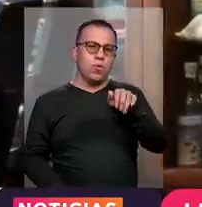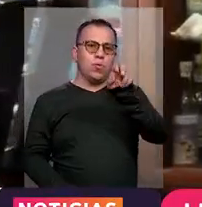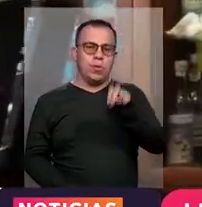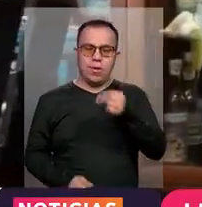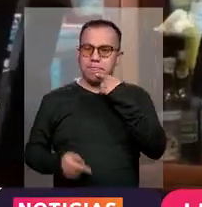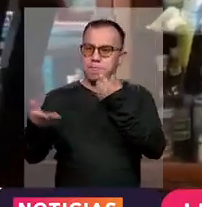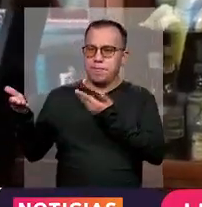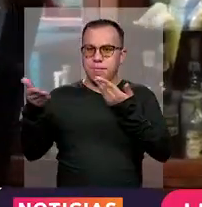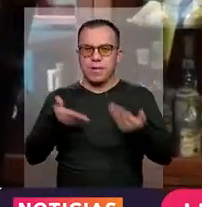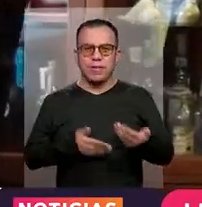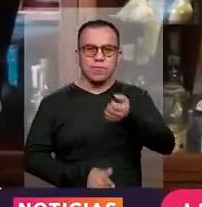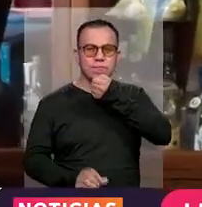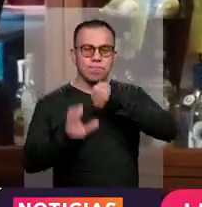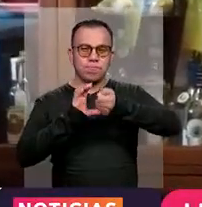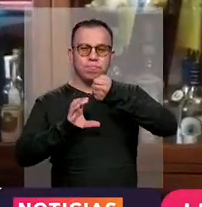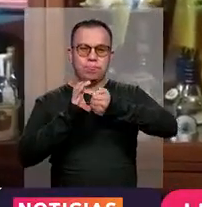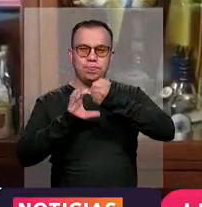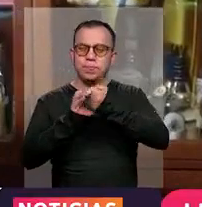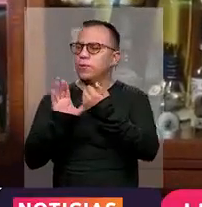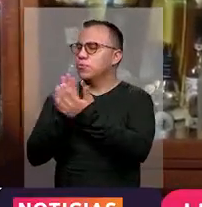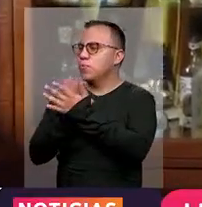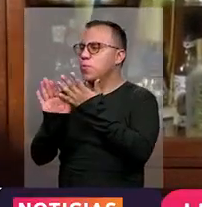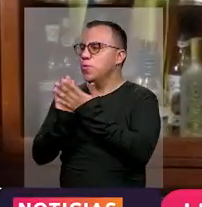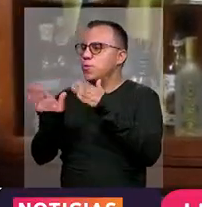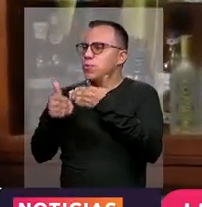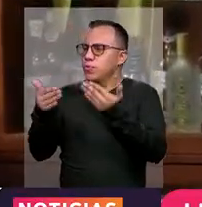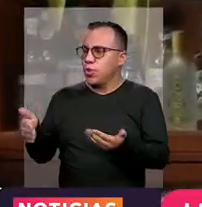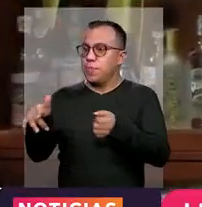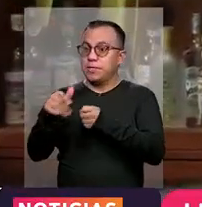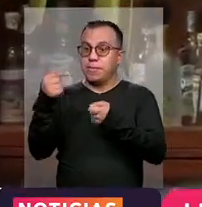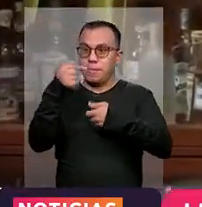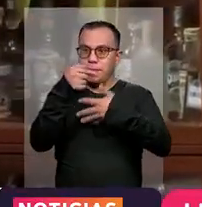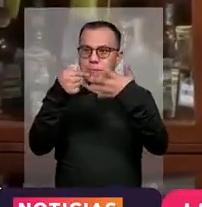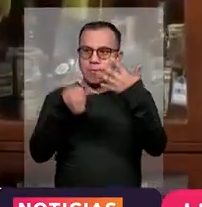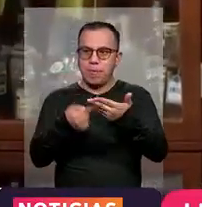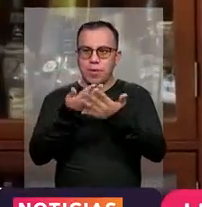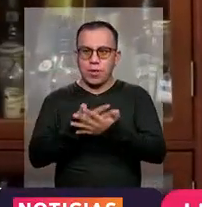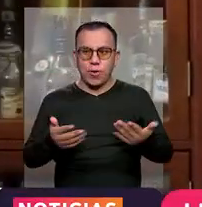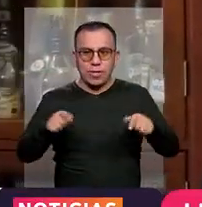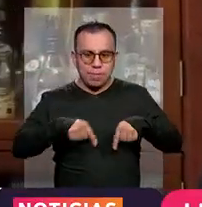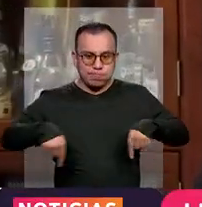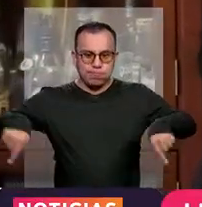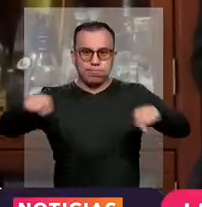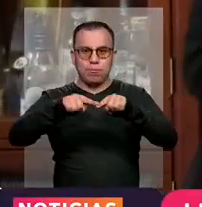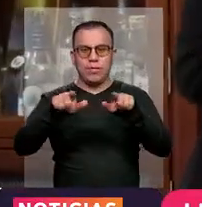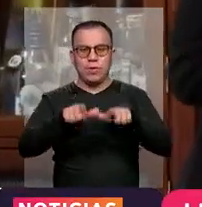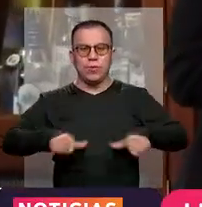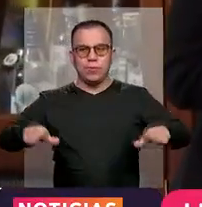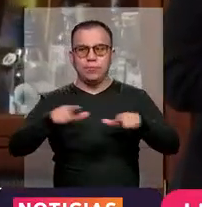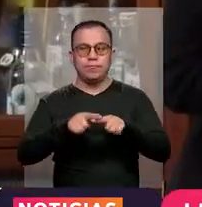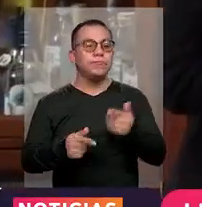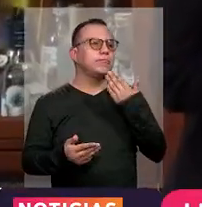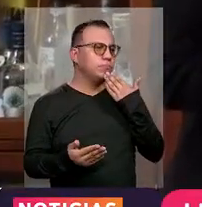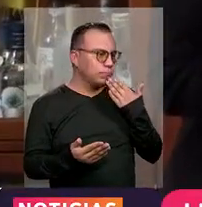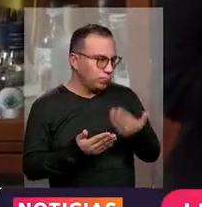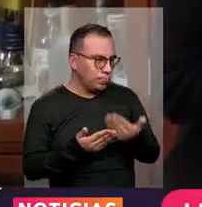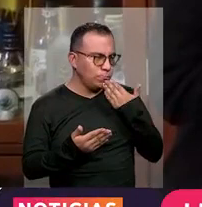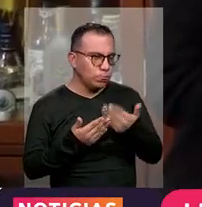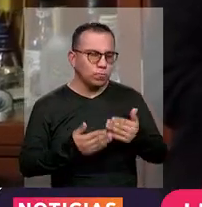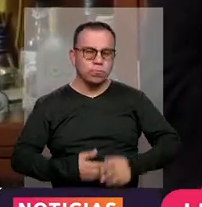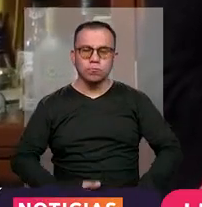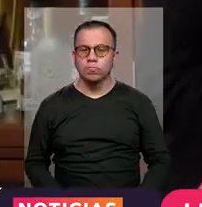bienvenido a noticias capital y cuéntenos un poco de esos artículos que él dejó invaluables en este lugar muchas gracias